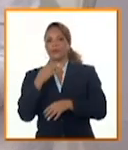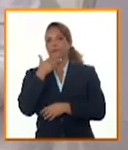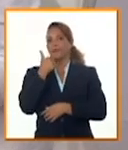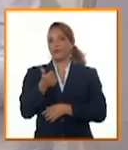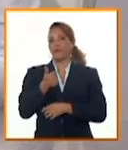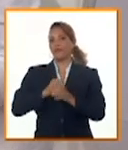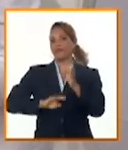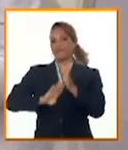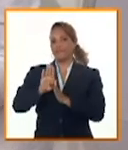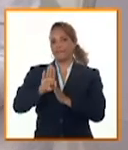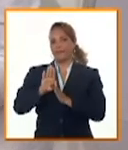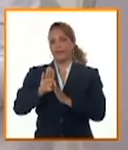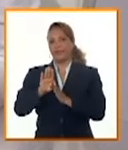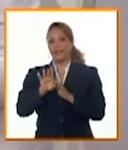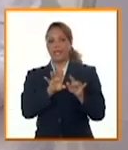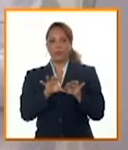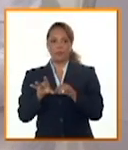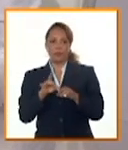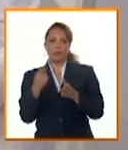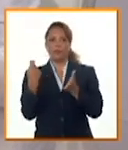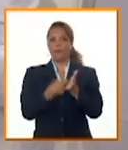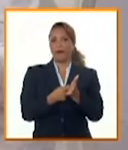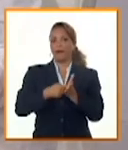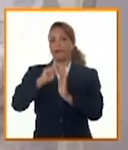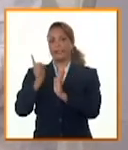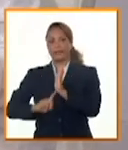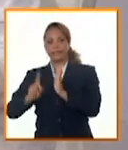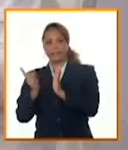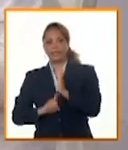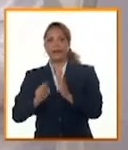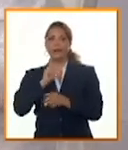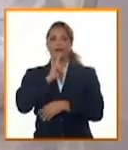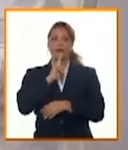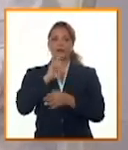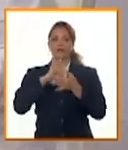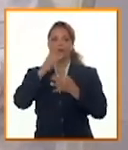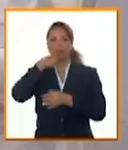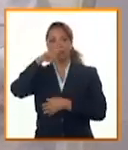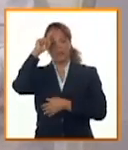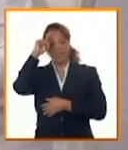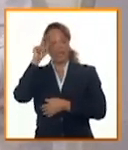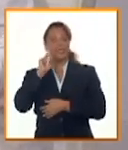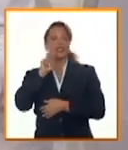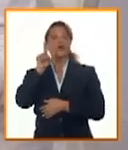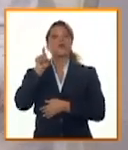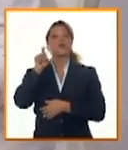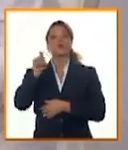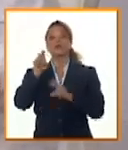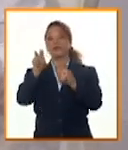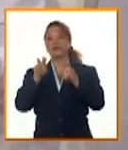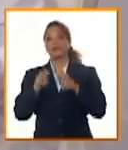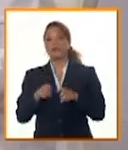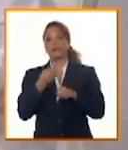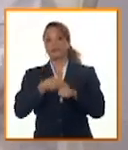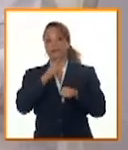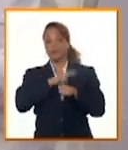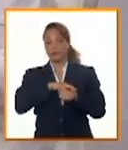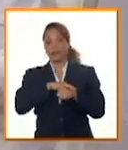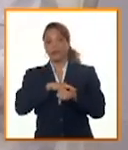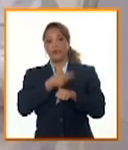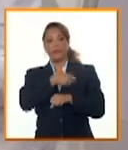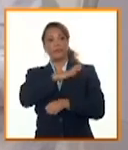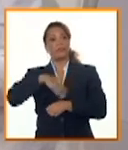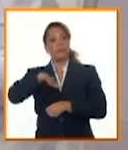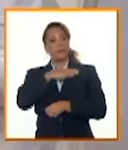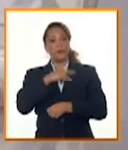poder desarrollar los medios de pago electrónico y en la última Asamblea Nacional los representantes de este pueblo nuestros